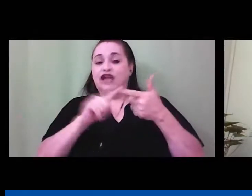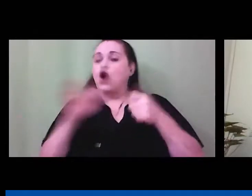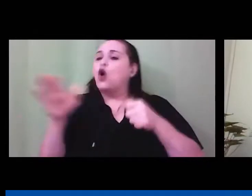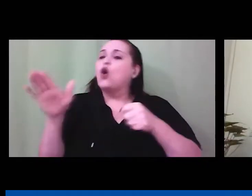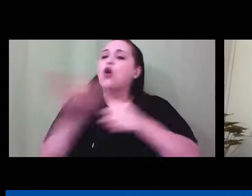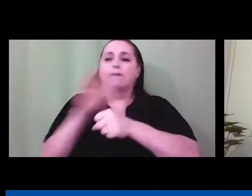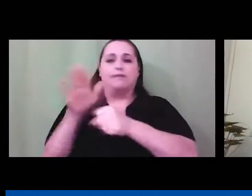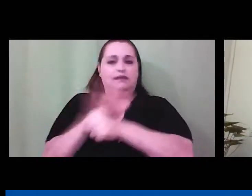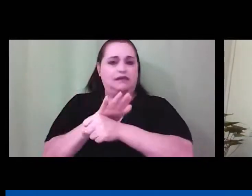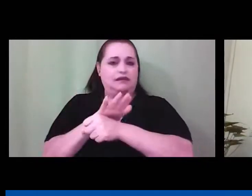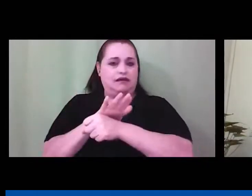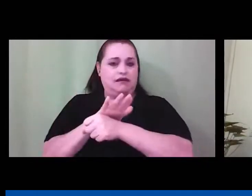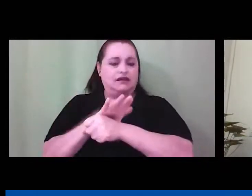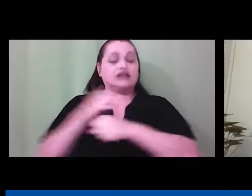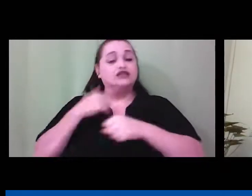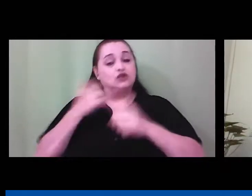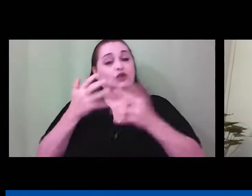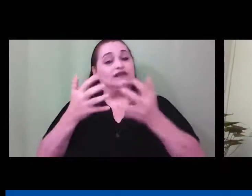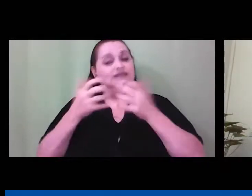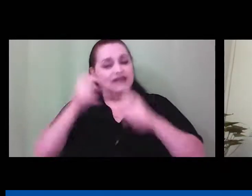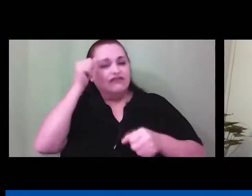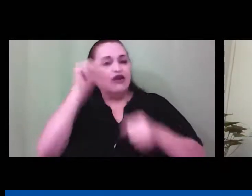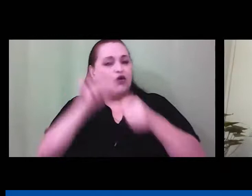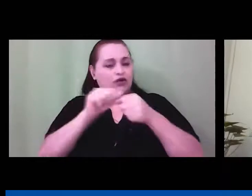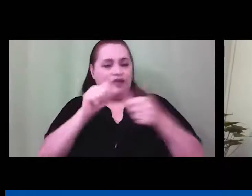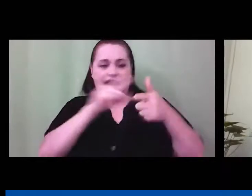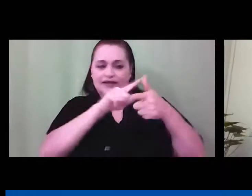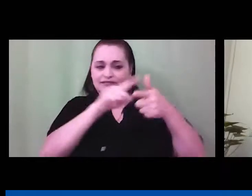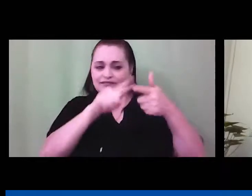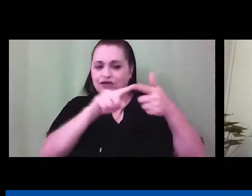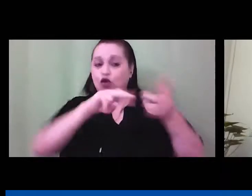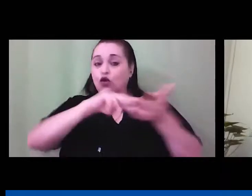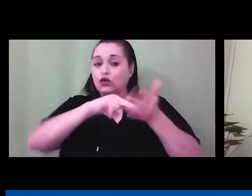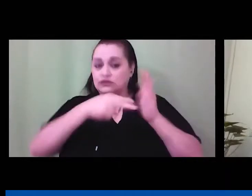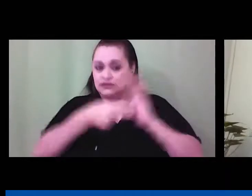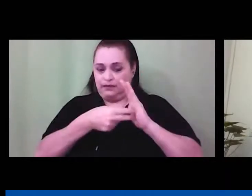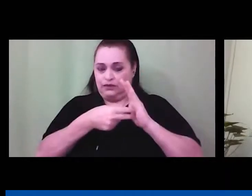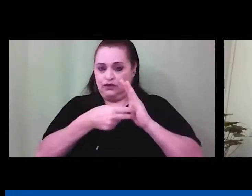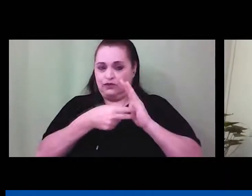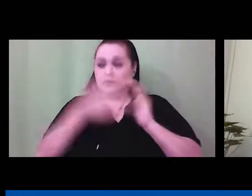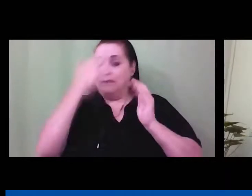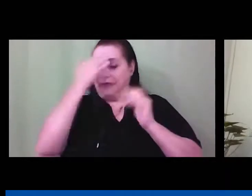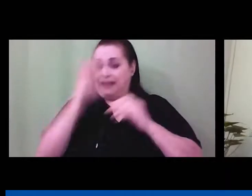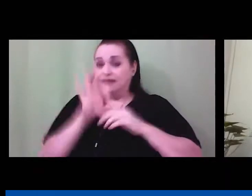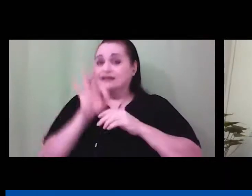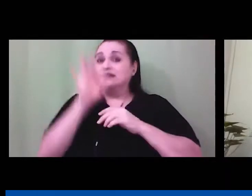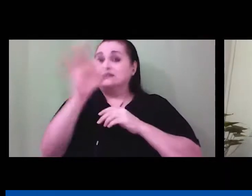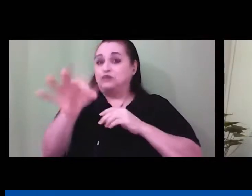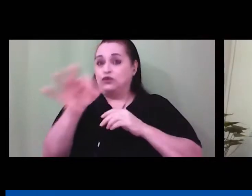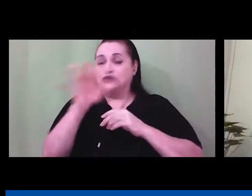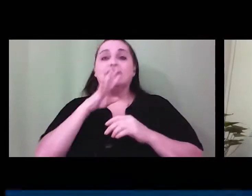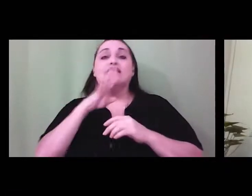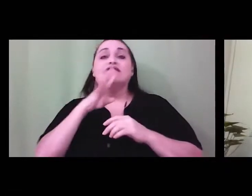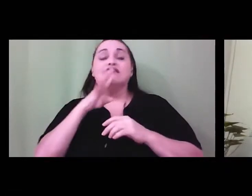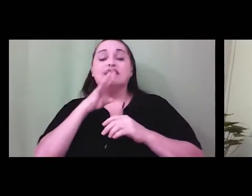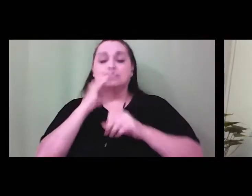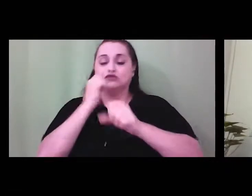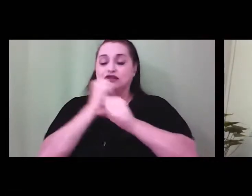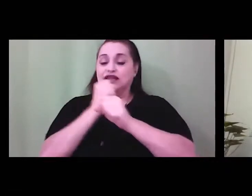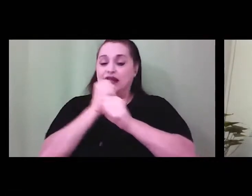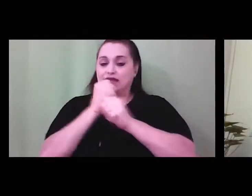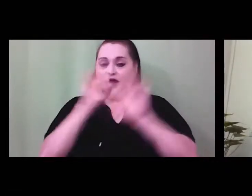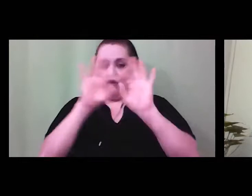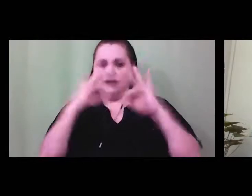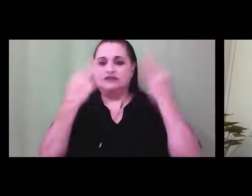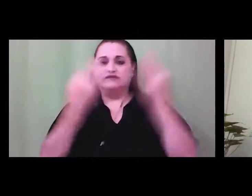complementar. Y yo quisiera que recordáramos estos dos conceptos para más adelante cuando hablemos un poquito del trabajo de las